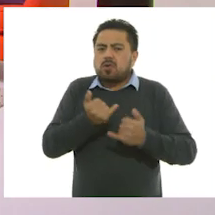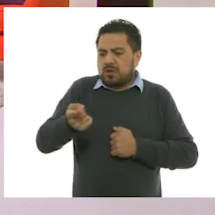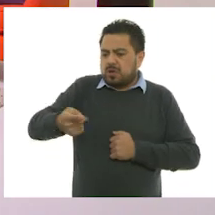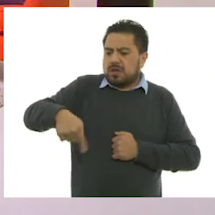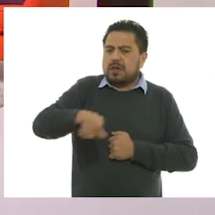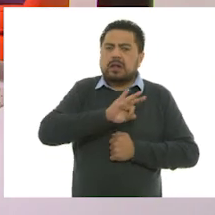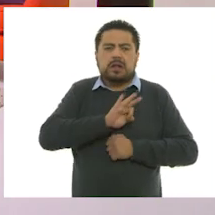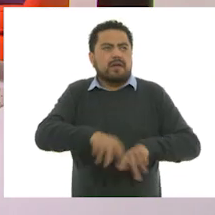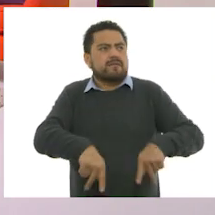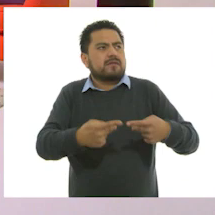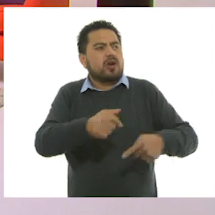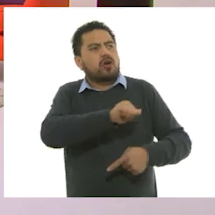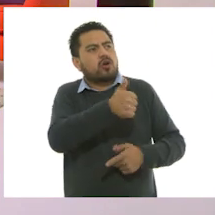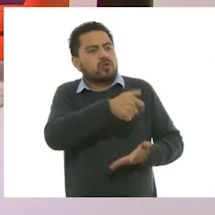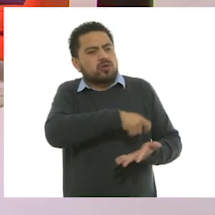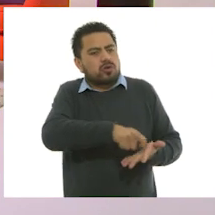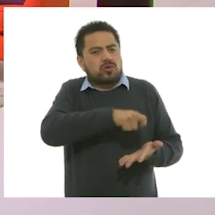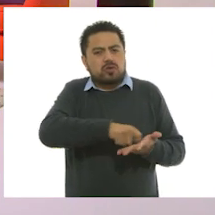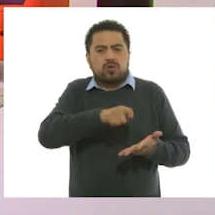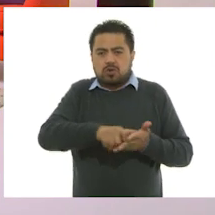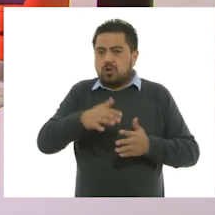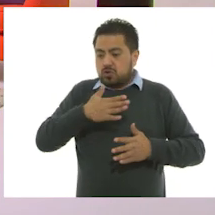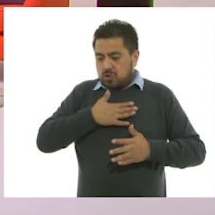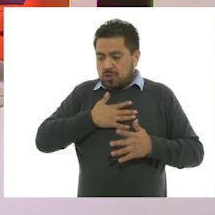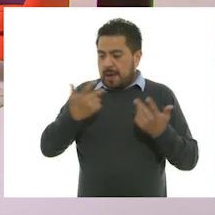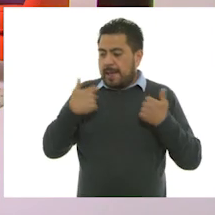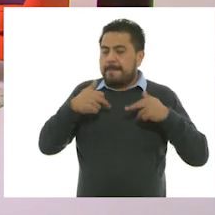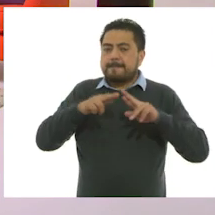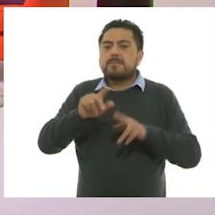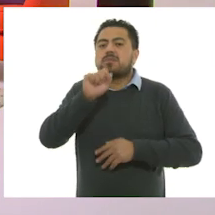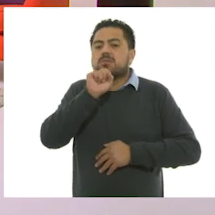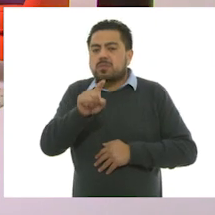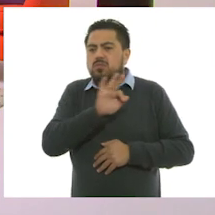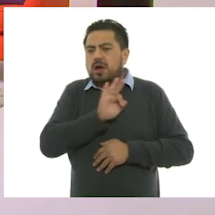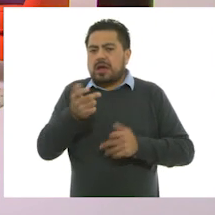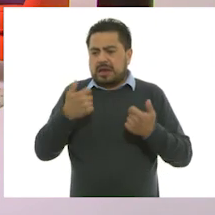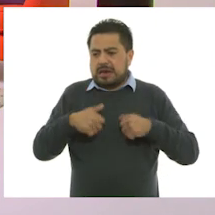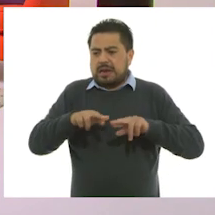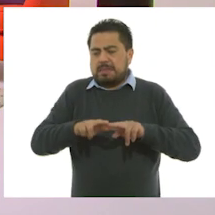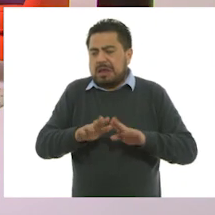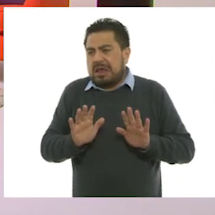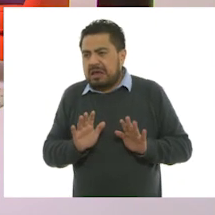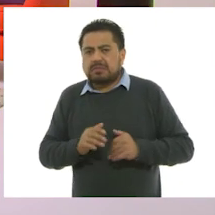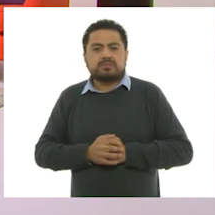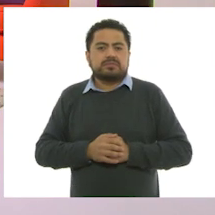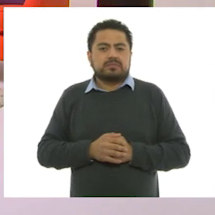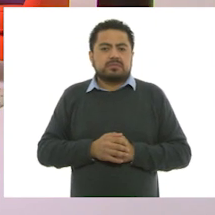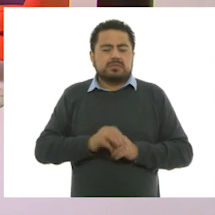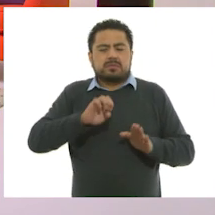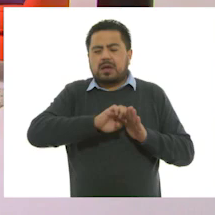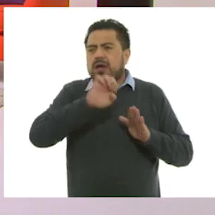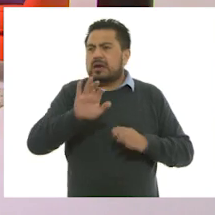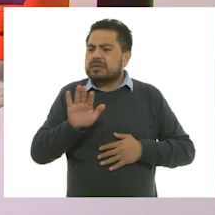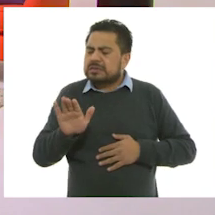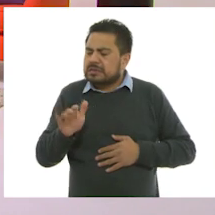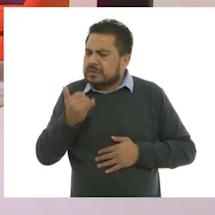ellos vende y otros compran. Y yo como maestra también puedo representar un rol. Por ejemplo, disculpe señora, ¿me puede vender